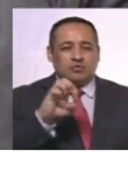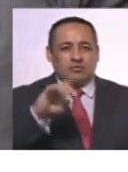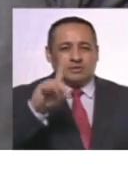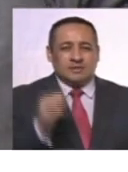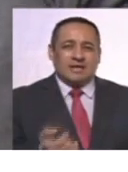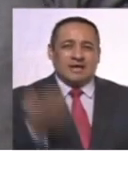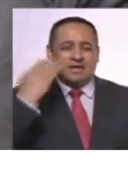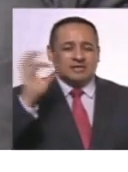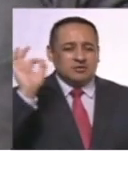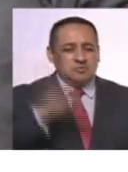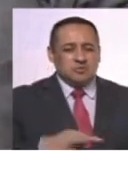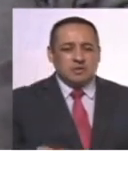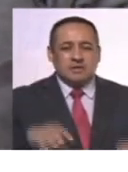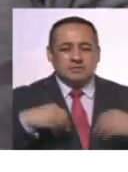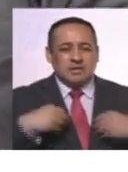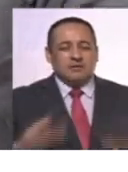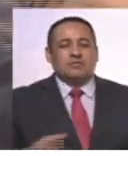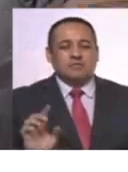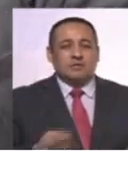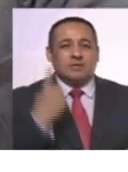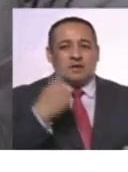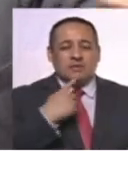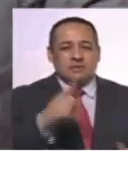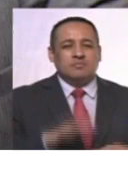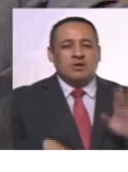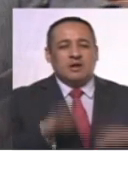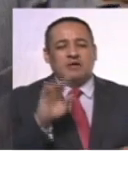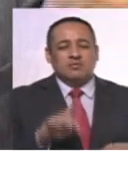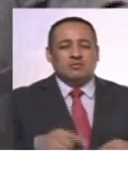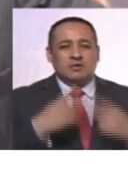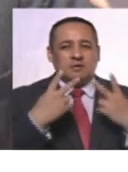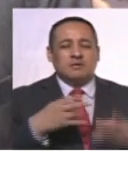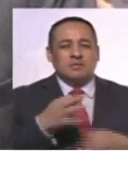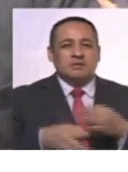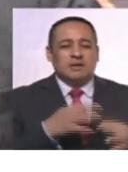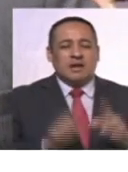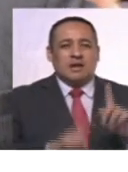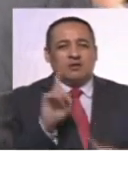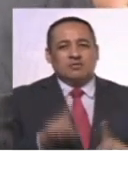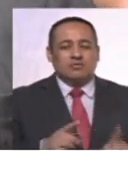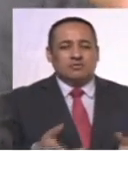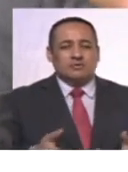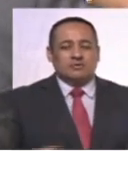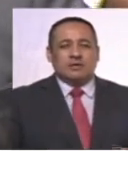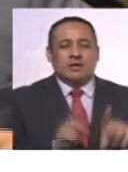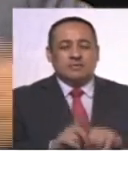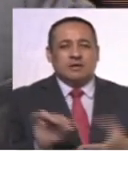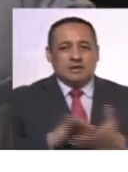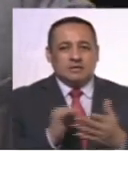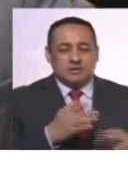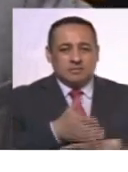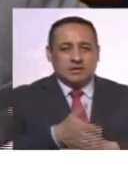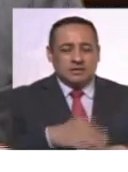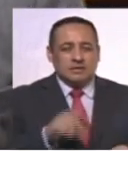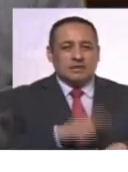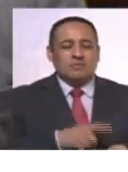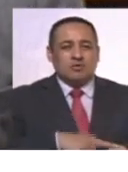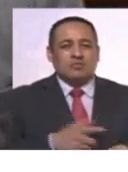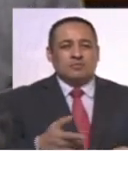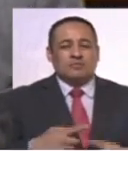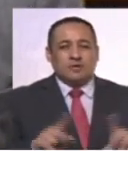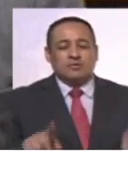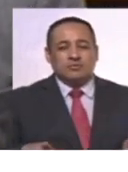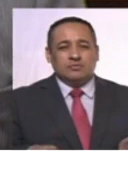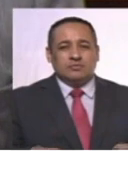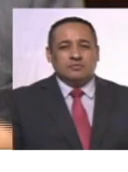anteriores nos había recibido siquiera de esa forma. Por ahí nomás para explicarnos algo y a ver si se pasa más rápido el tiempo. Pero